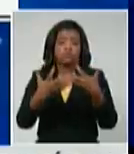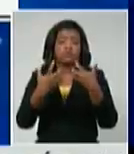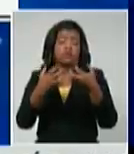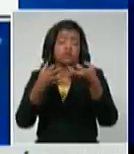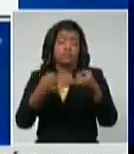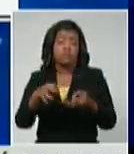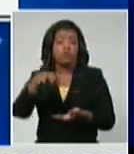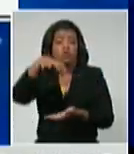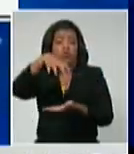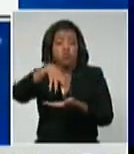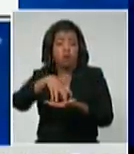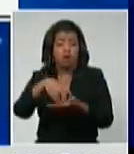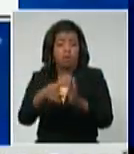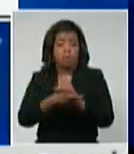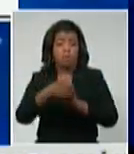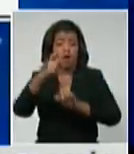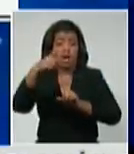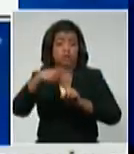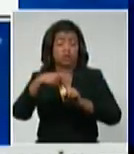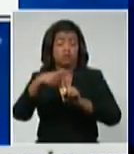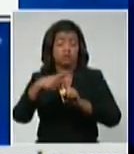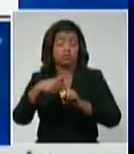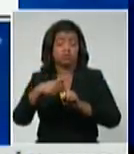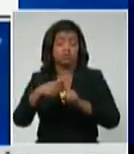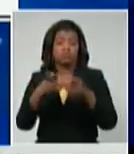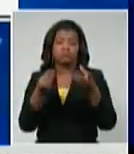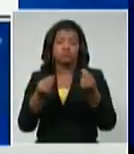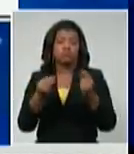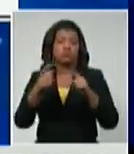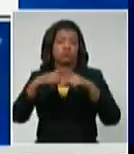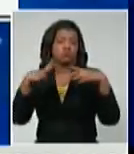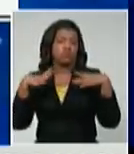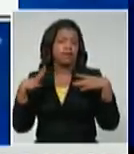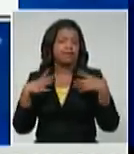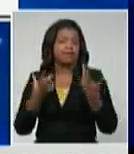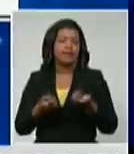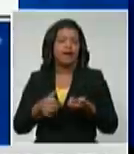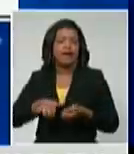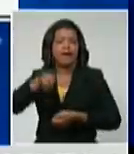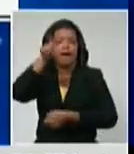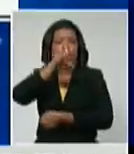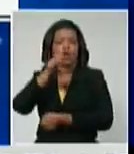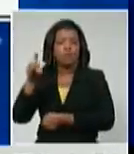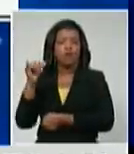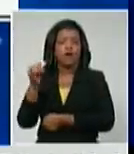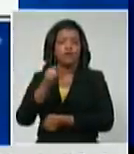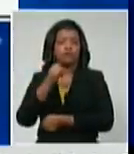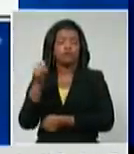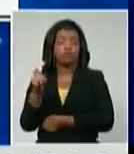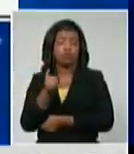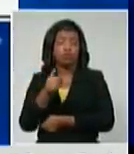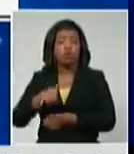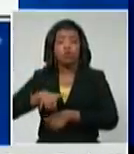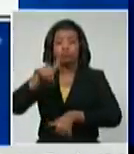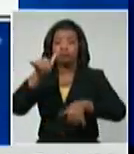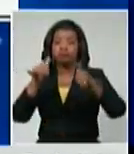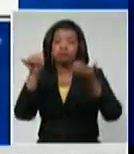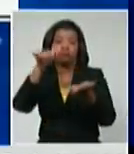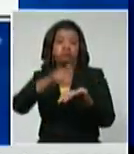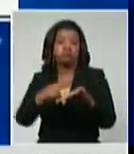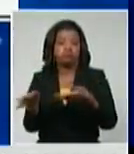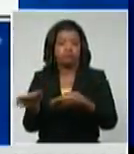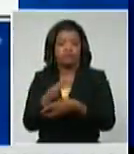enclavado, por el polo turístico que tiene, por el aeropuerto con un número grande de vuelos que arriban por ahí, pues tiene